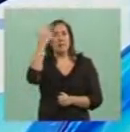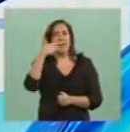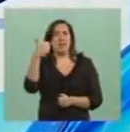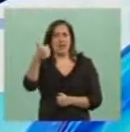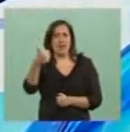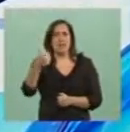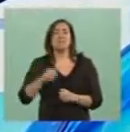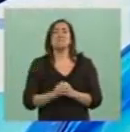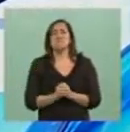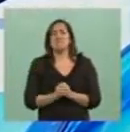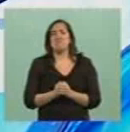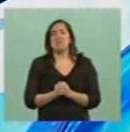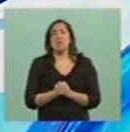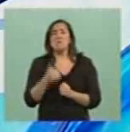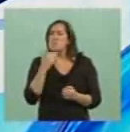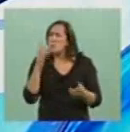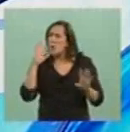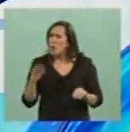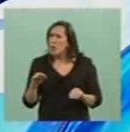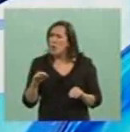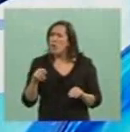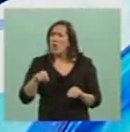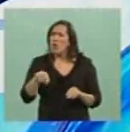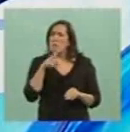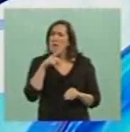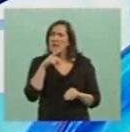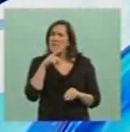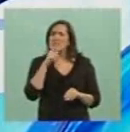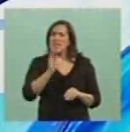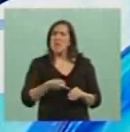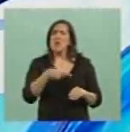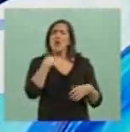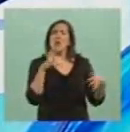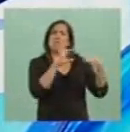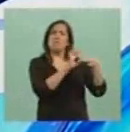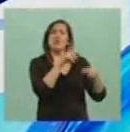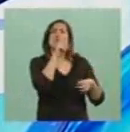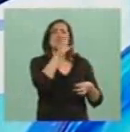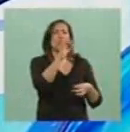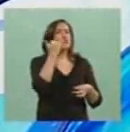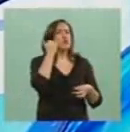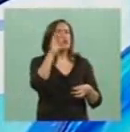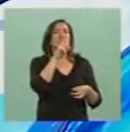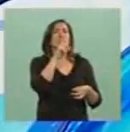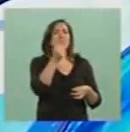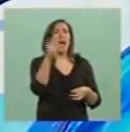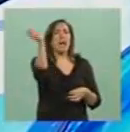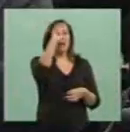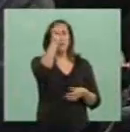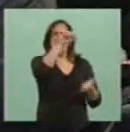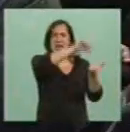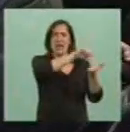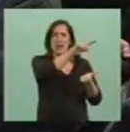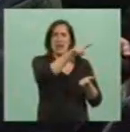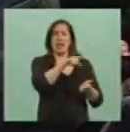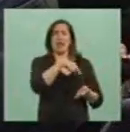también estuvimos con, o fue en otro partido, ¿no? Fue en otro partido, me parece, lo de Toyota con los japoneses y el árbol, ¿no? En Campana, ahí está. Sí,